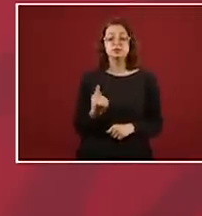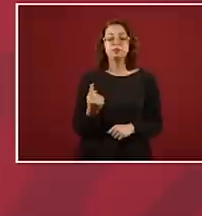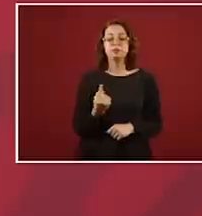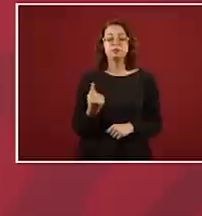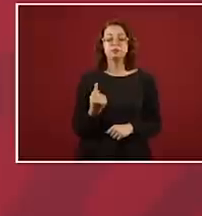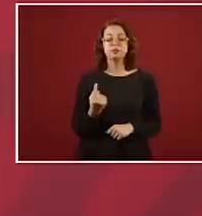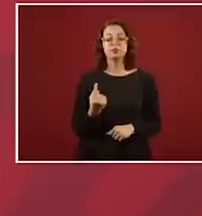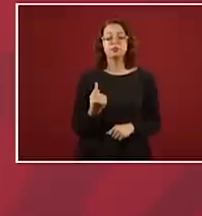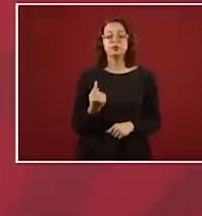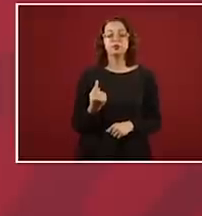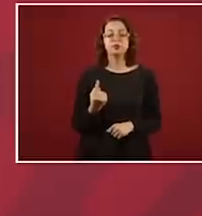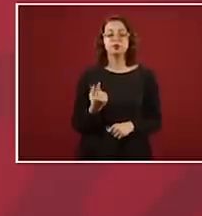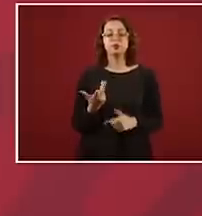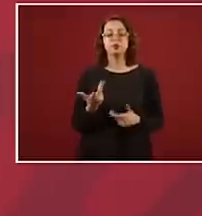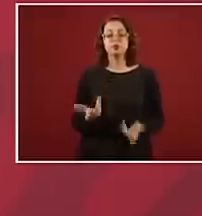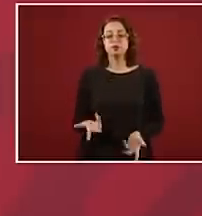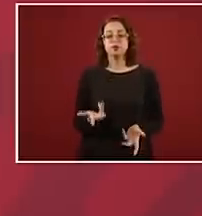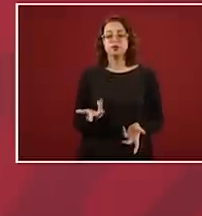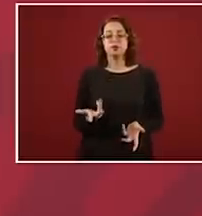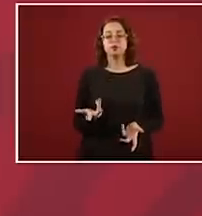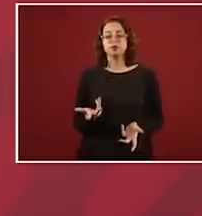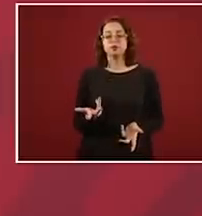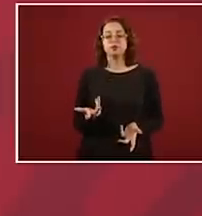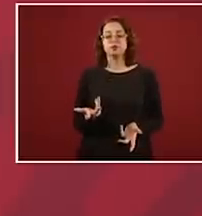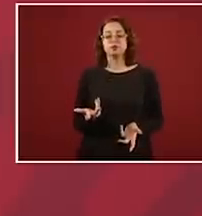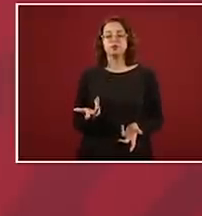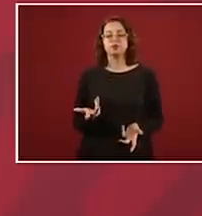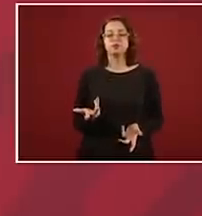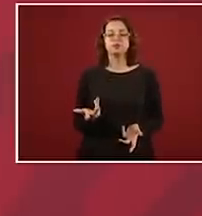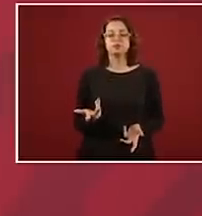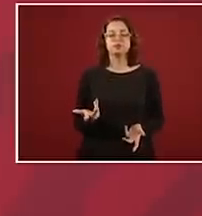no hay ninguna posibilidad,